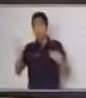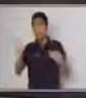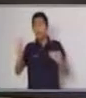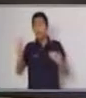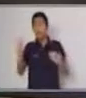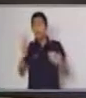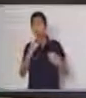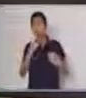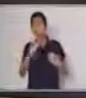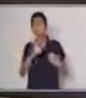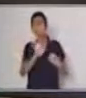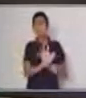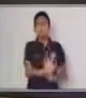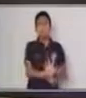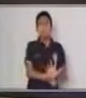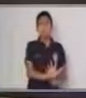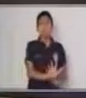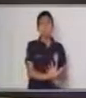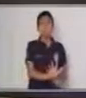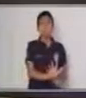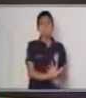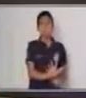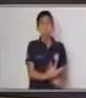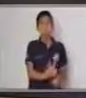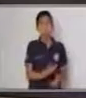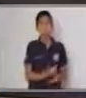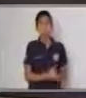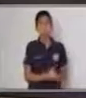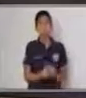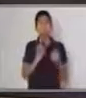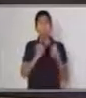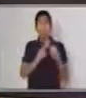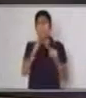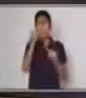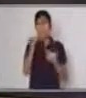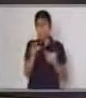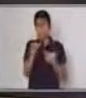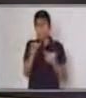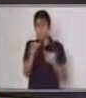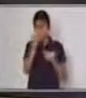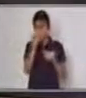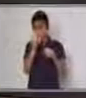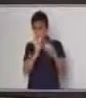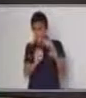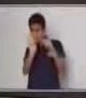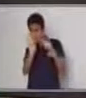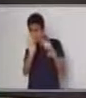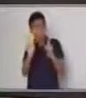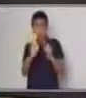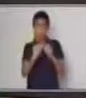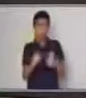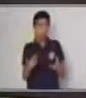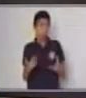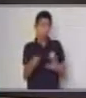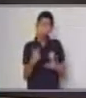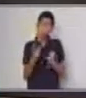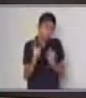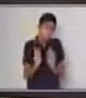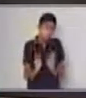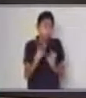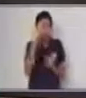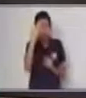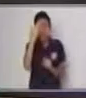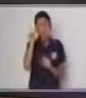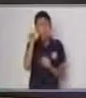y eso me da 5. Pero 25 no es divisible entre 3. Por lo